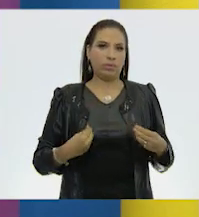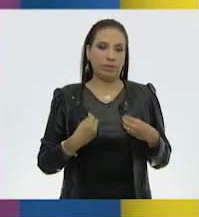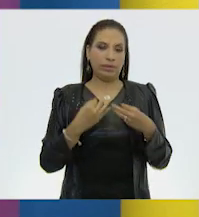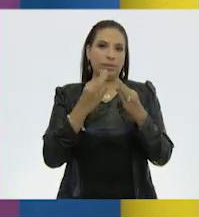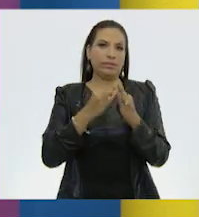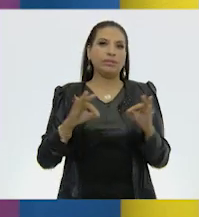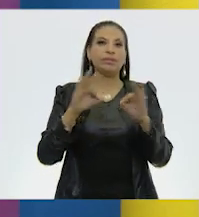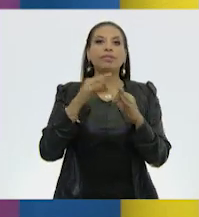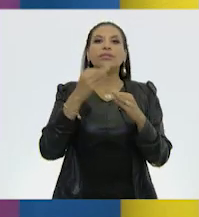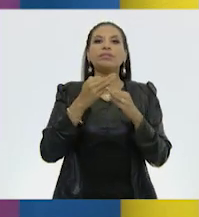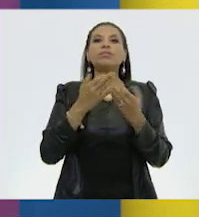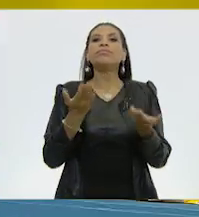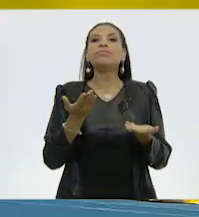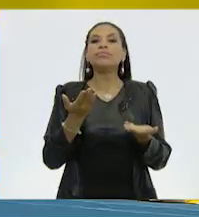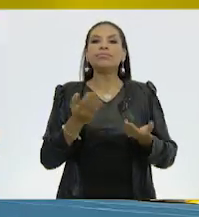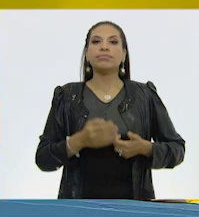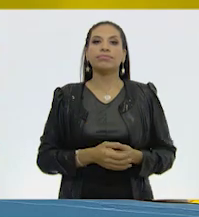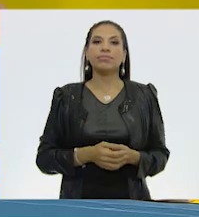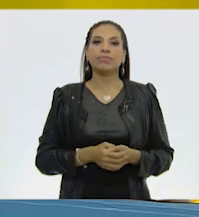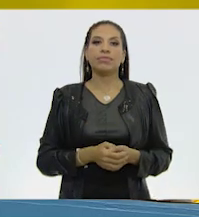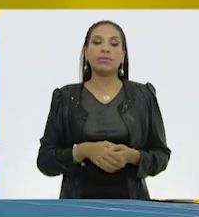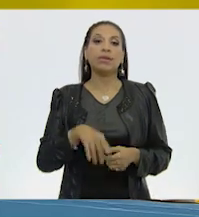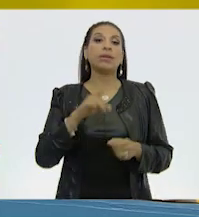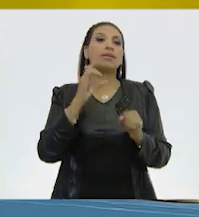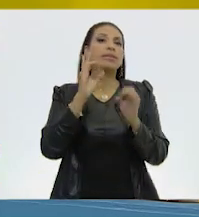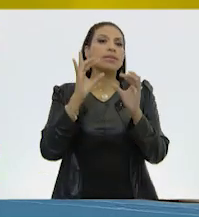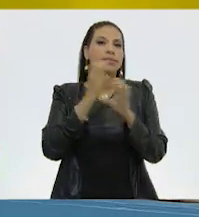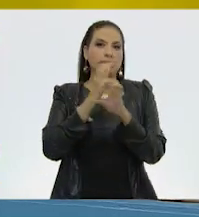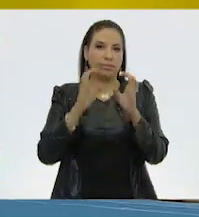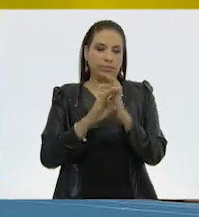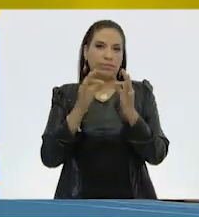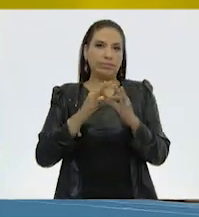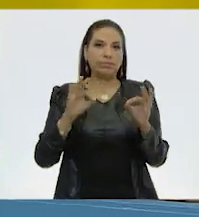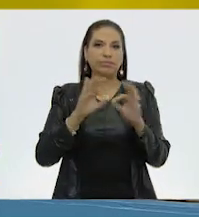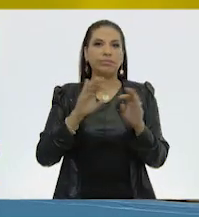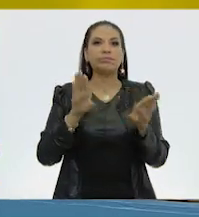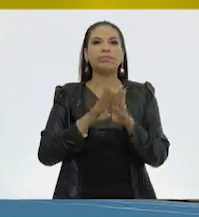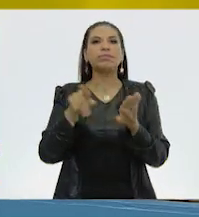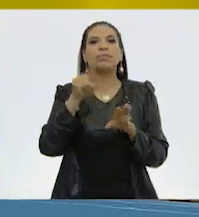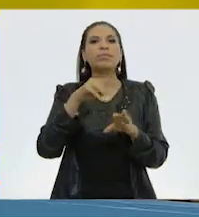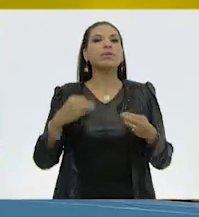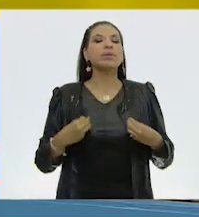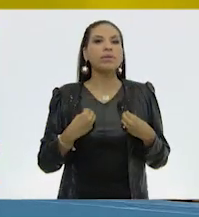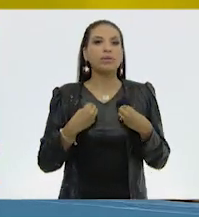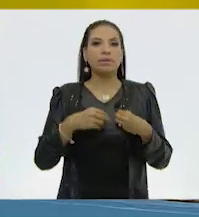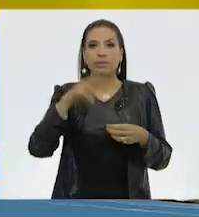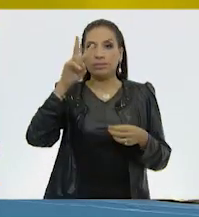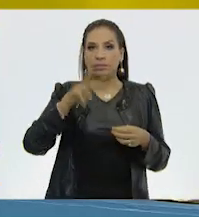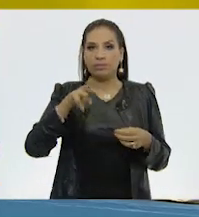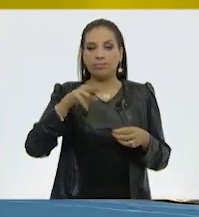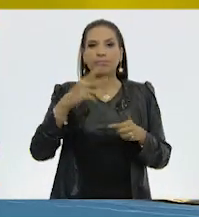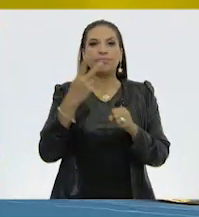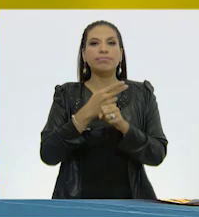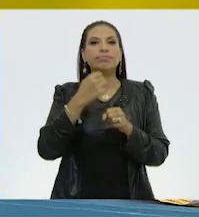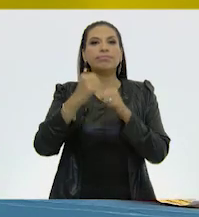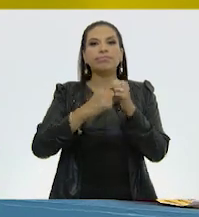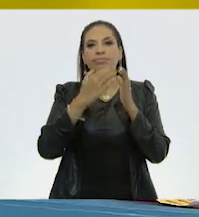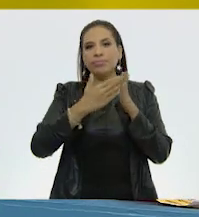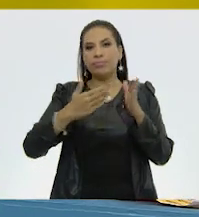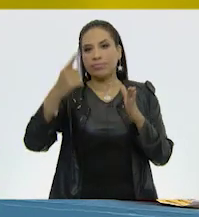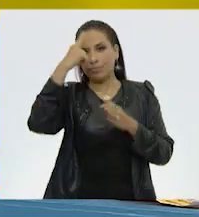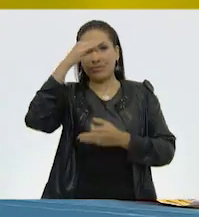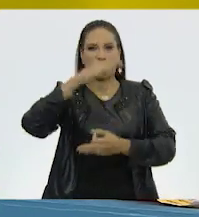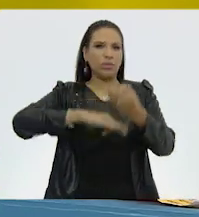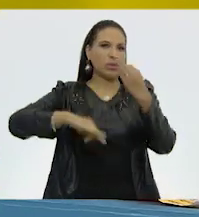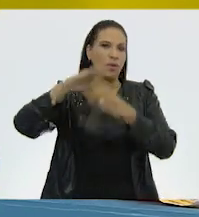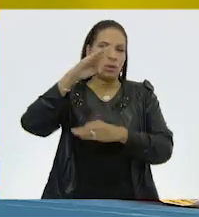importante hasta el momento? Y aunque los hechos son importantes dependiendo de quién los vive, lo cierto es que pasa el tiempo para